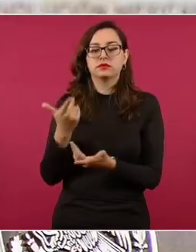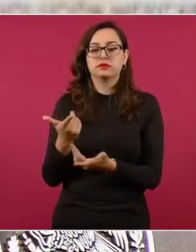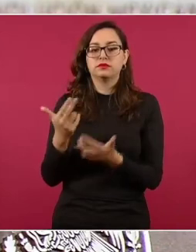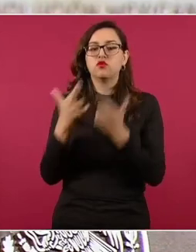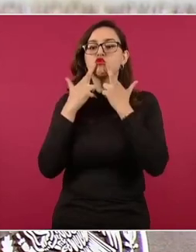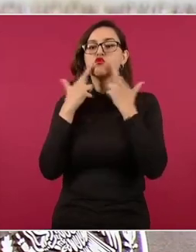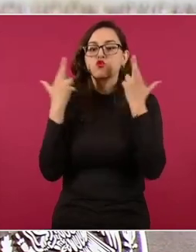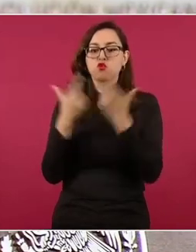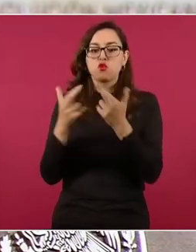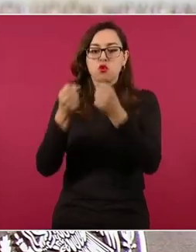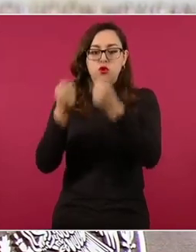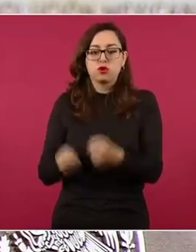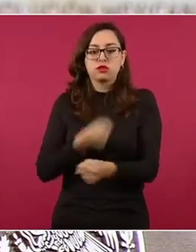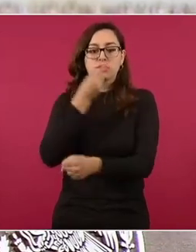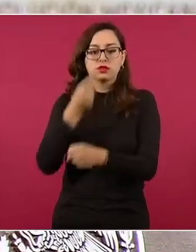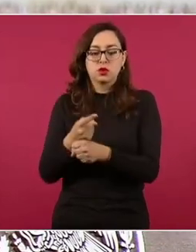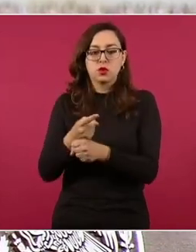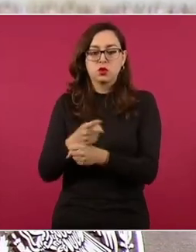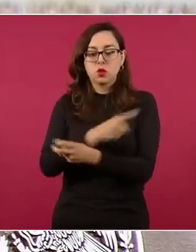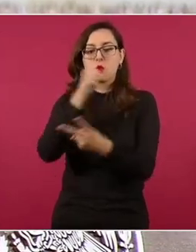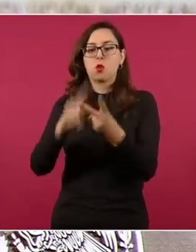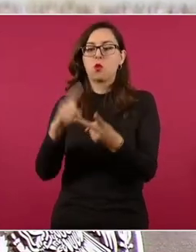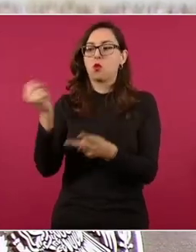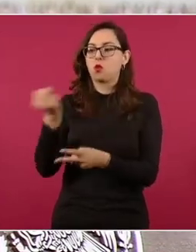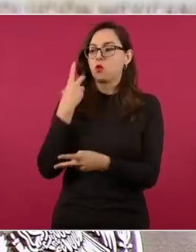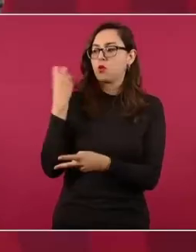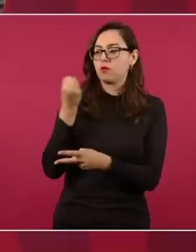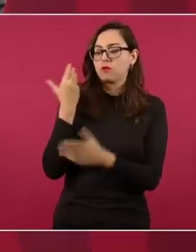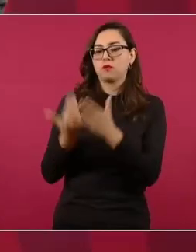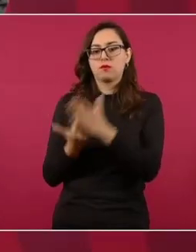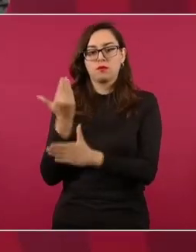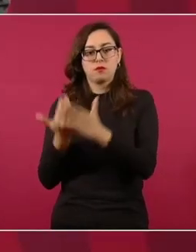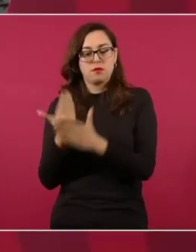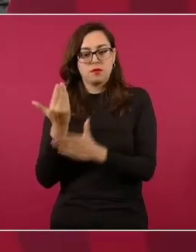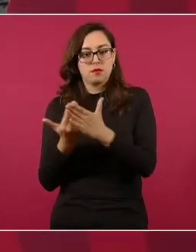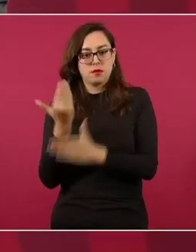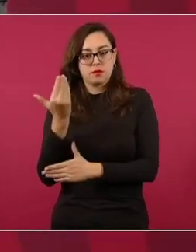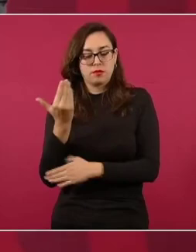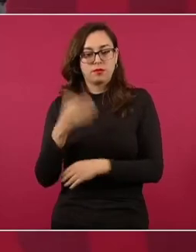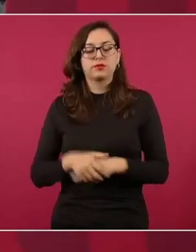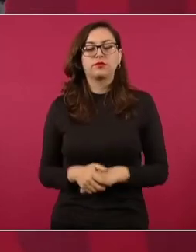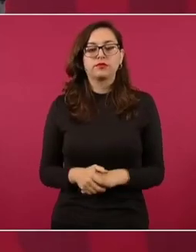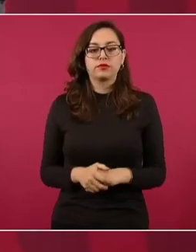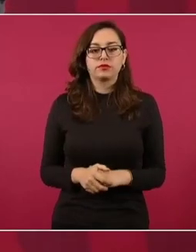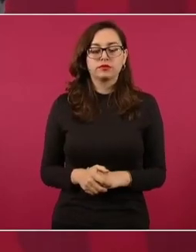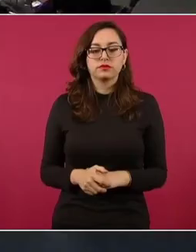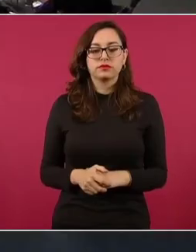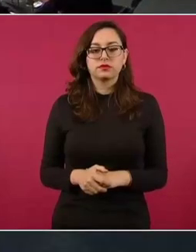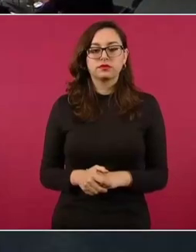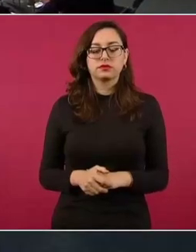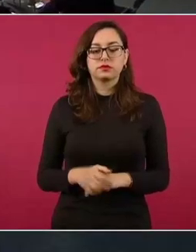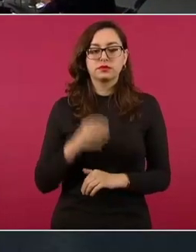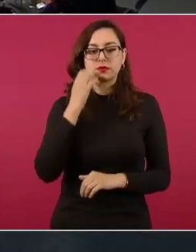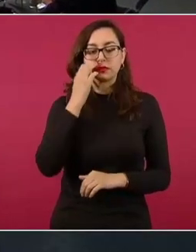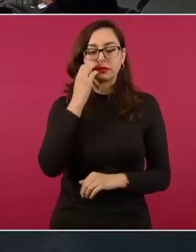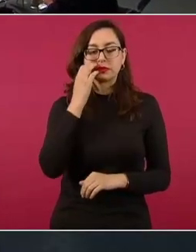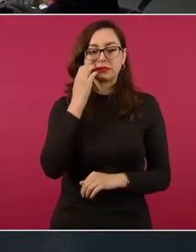seguridad y la conferencia de prensa de la mañana.